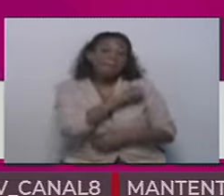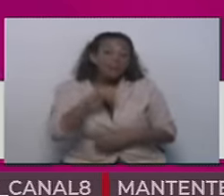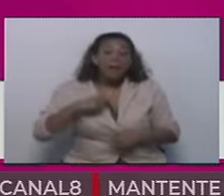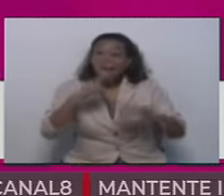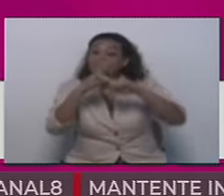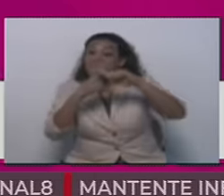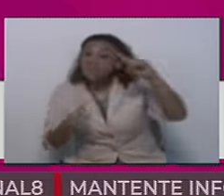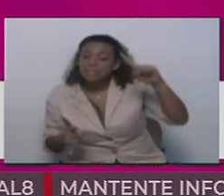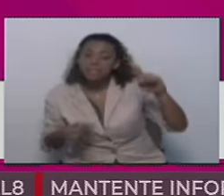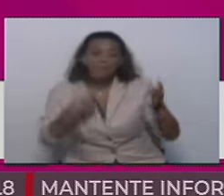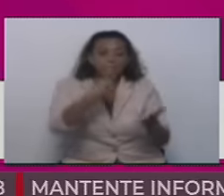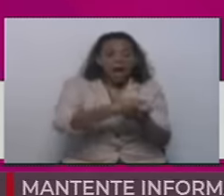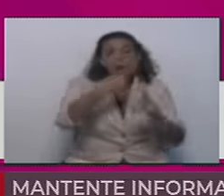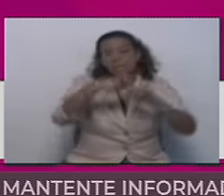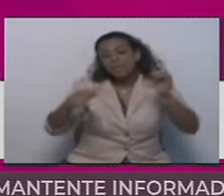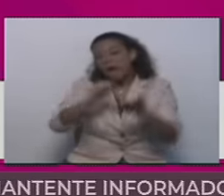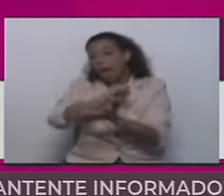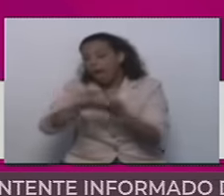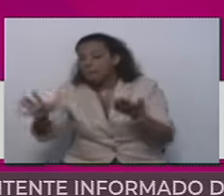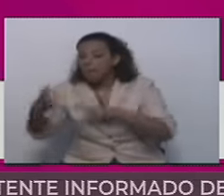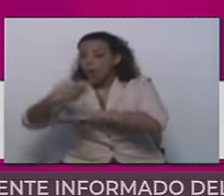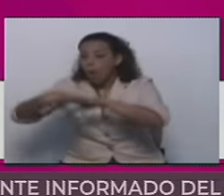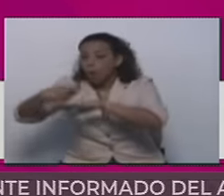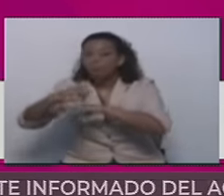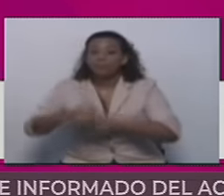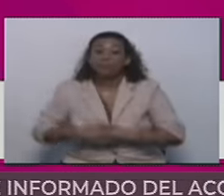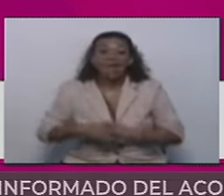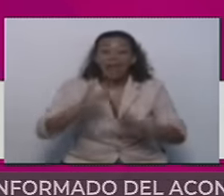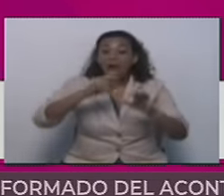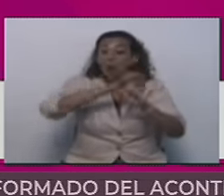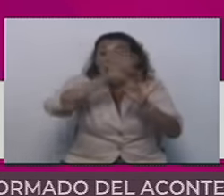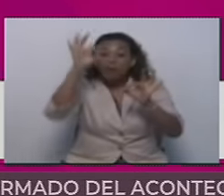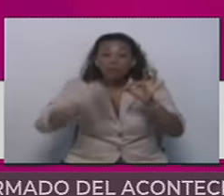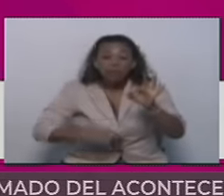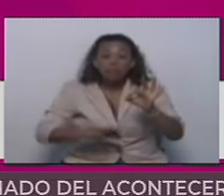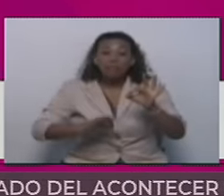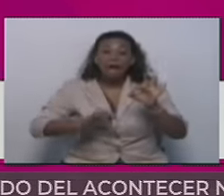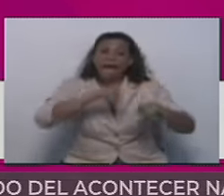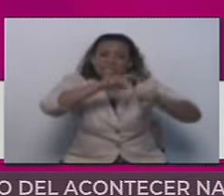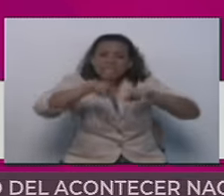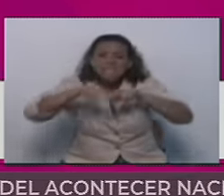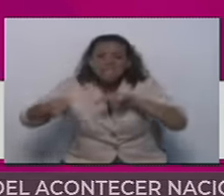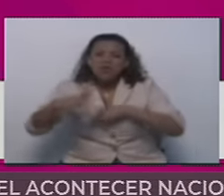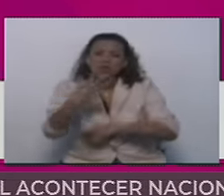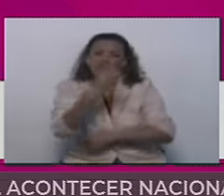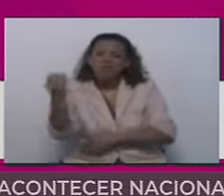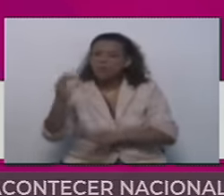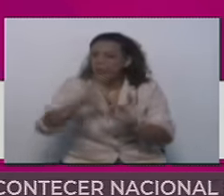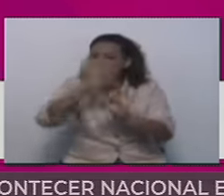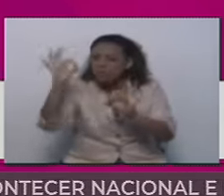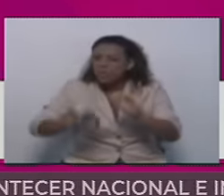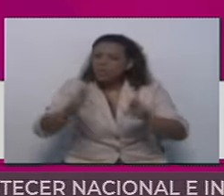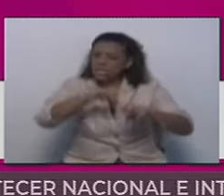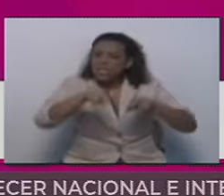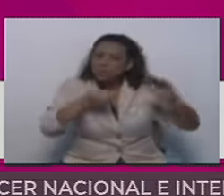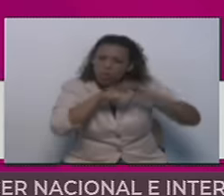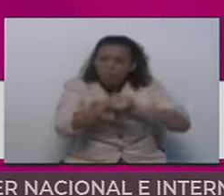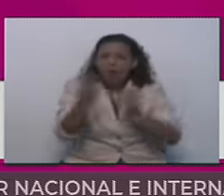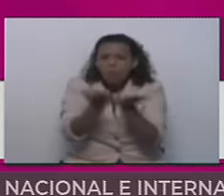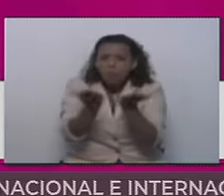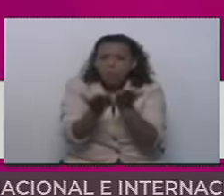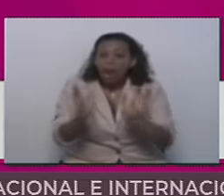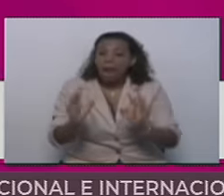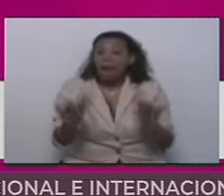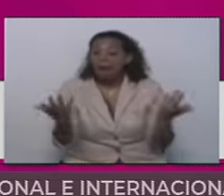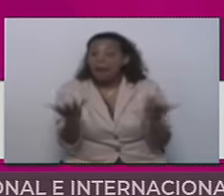Semi-privatizada. El nivel de escolaridad no llegaba, yo creo que ni al 50%. La